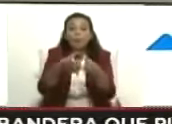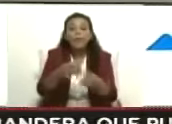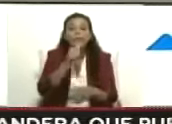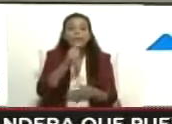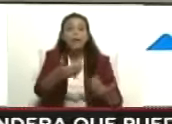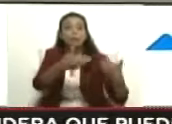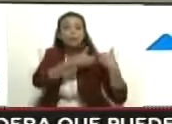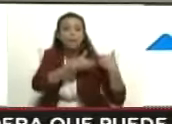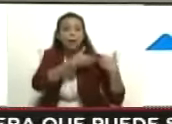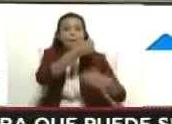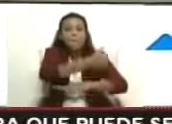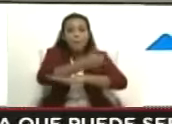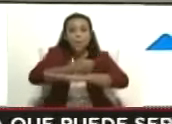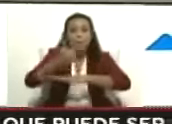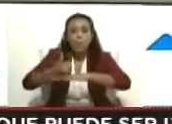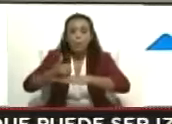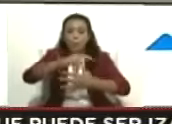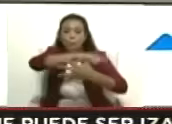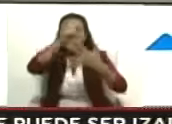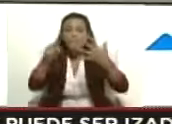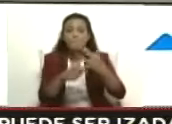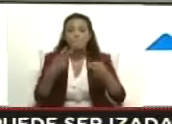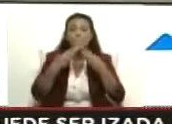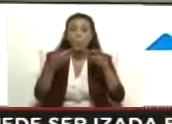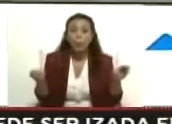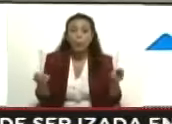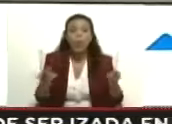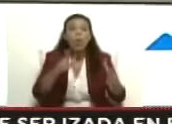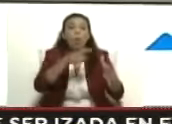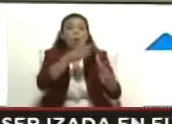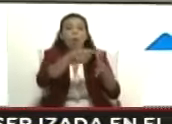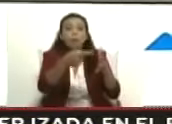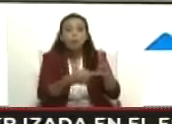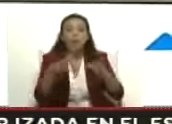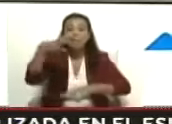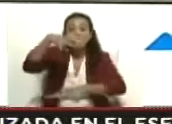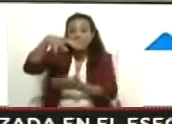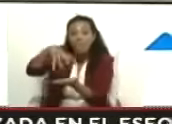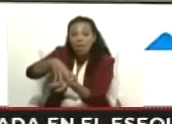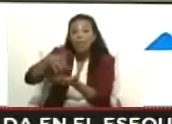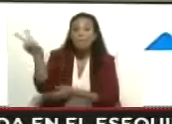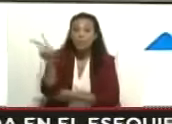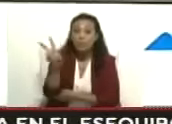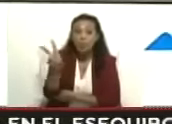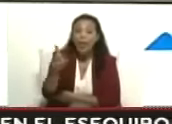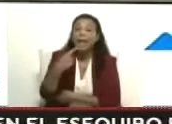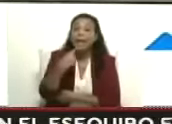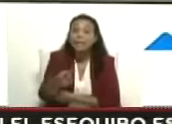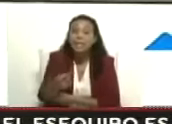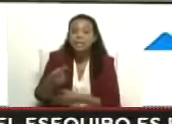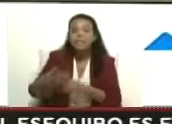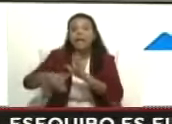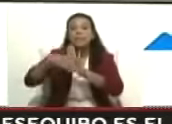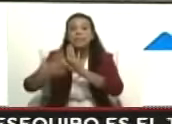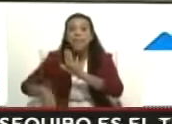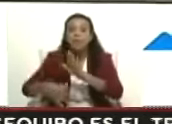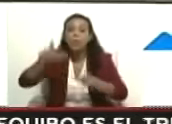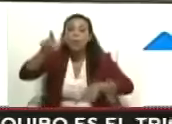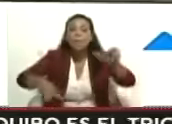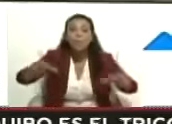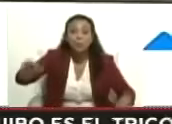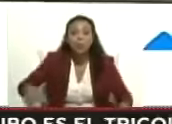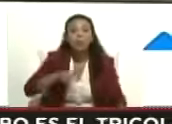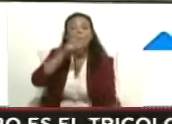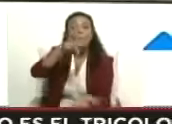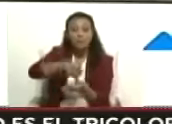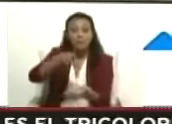que ejercen el poder público. Los órganos del Estado emanan de la soberanía popular y